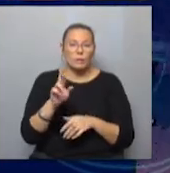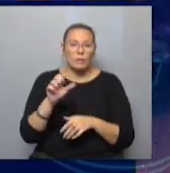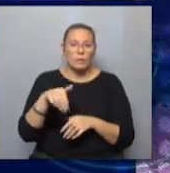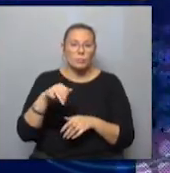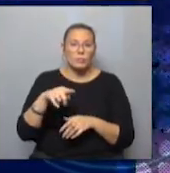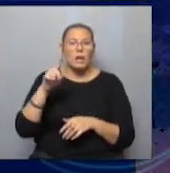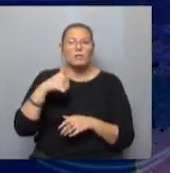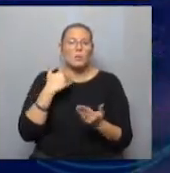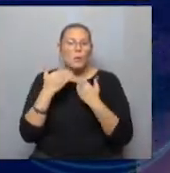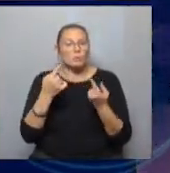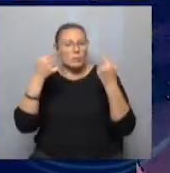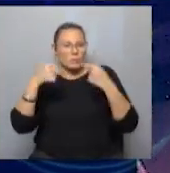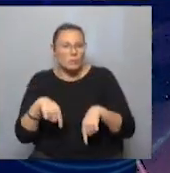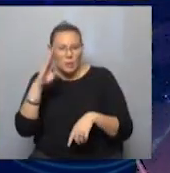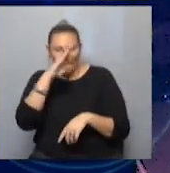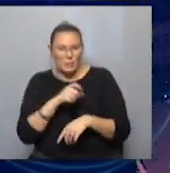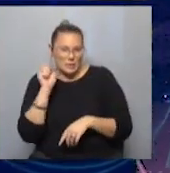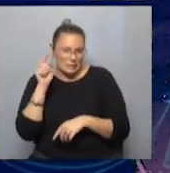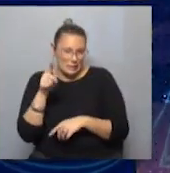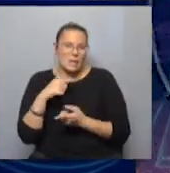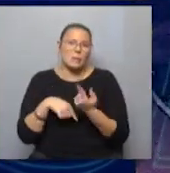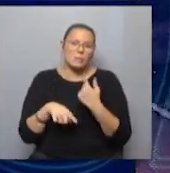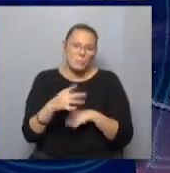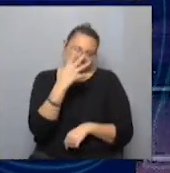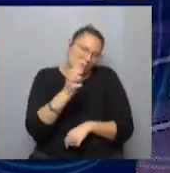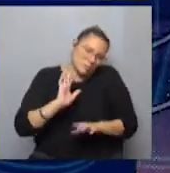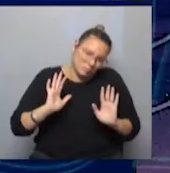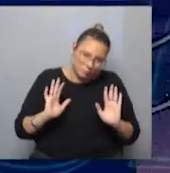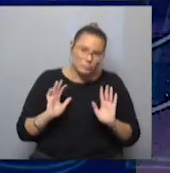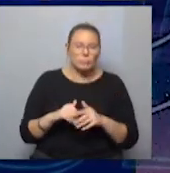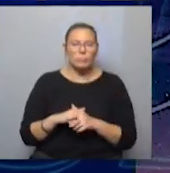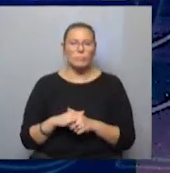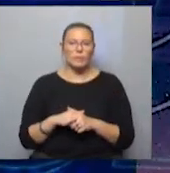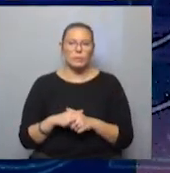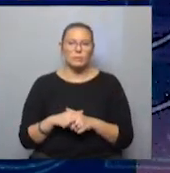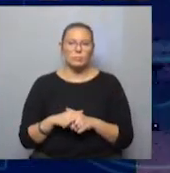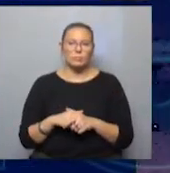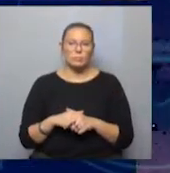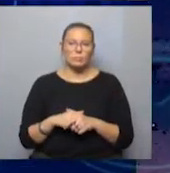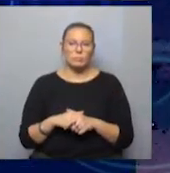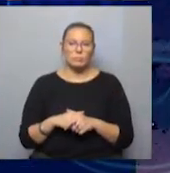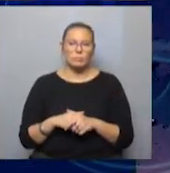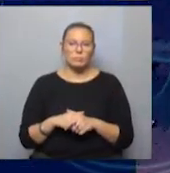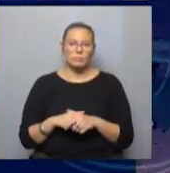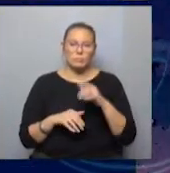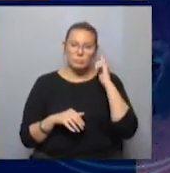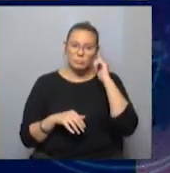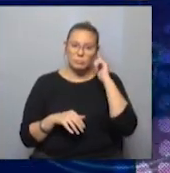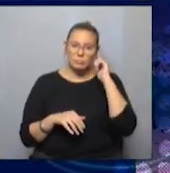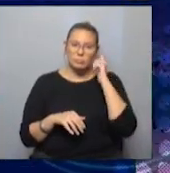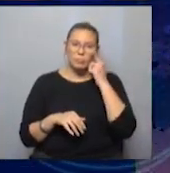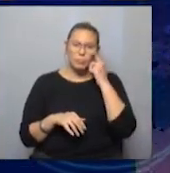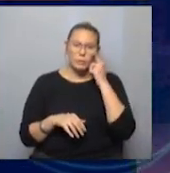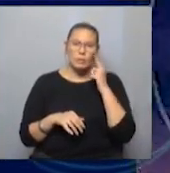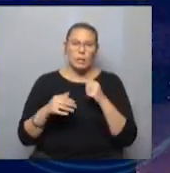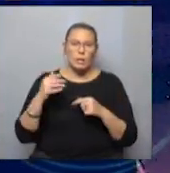pata brasileña del proyecto, pero bueno, me van a comprender, me parece. Pero entonces, dentro de lo